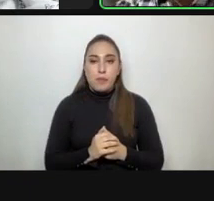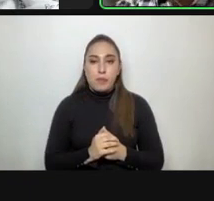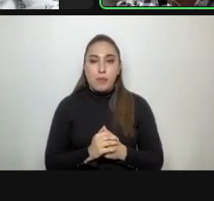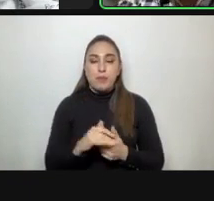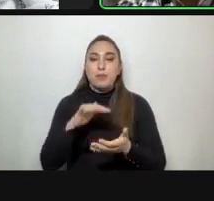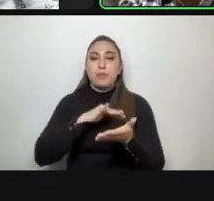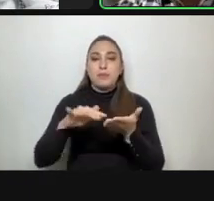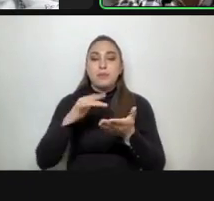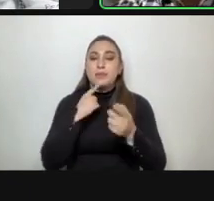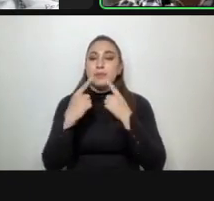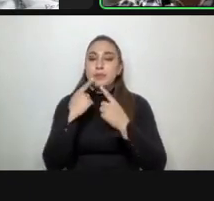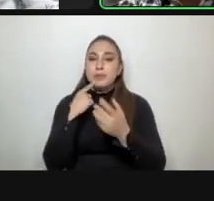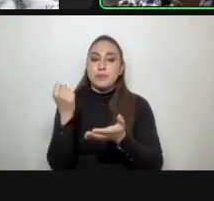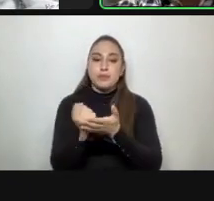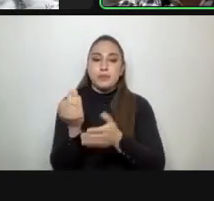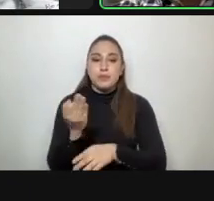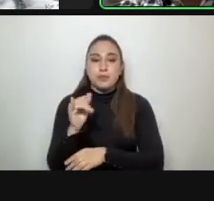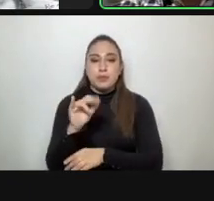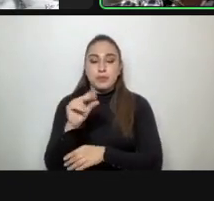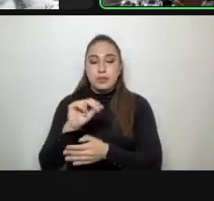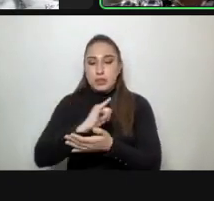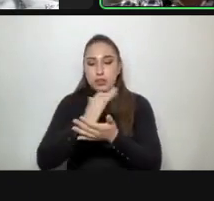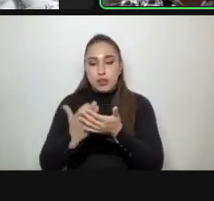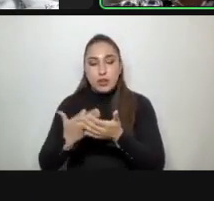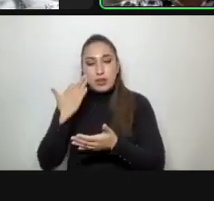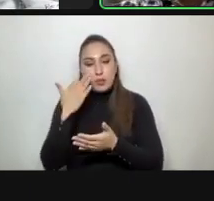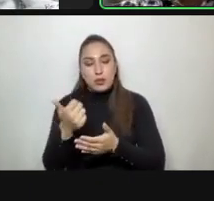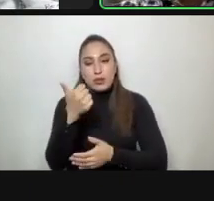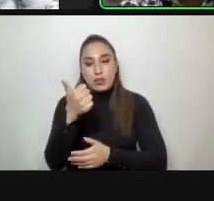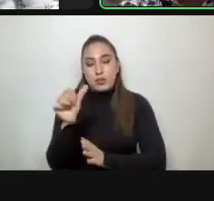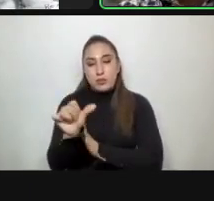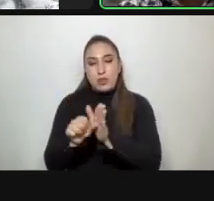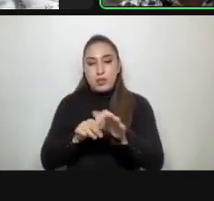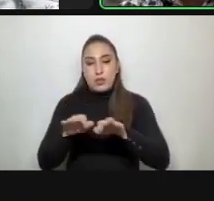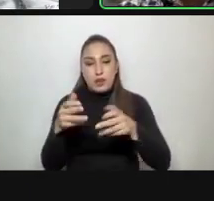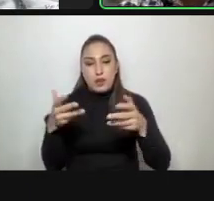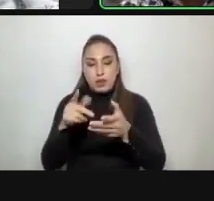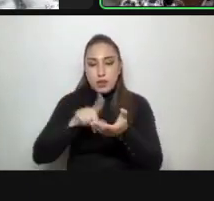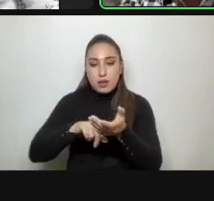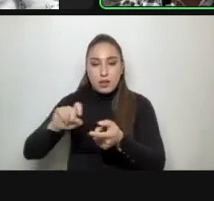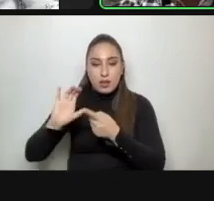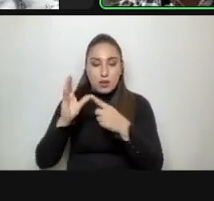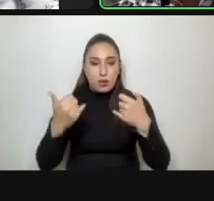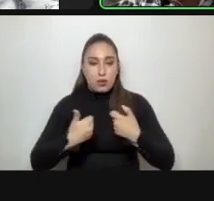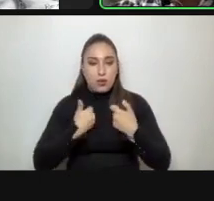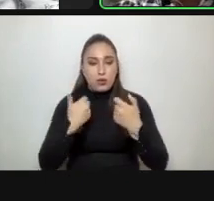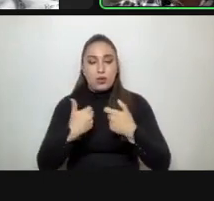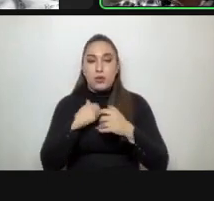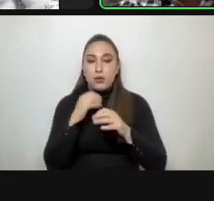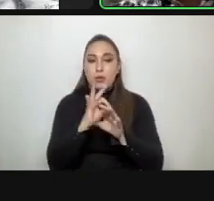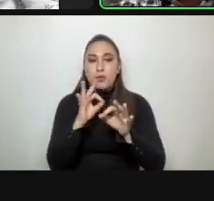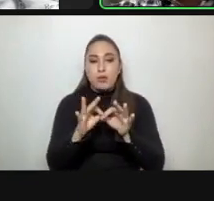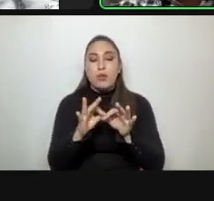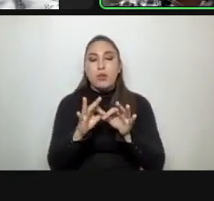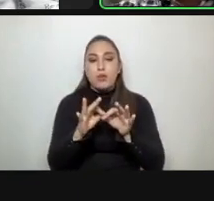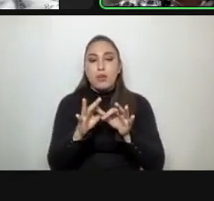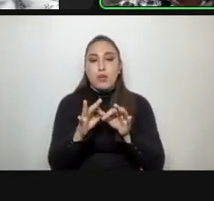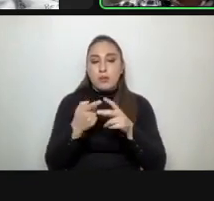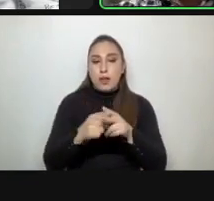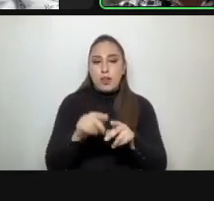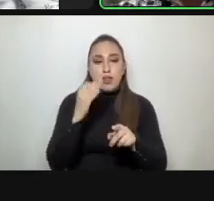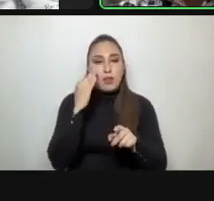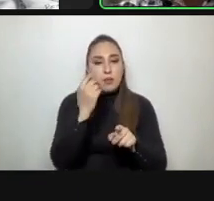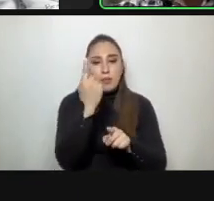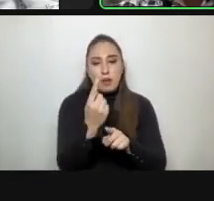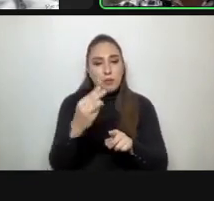Lectura, discusión y, en su caso, aprobación del informe semestral de actividades de la Comisión de Juventud, correspondiente al periodo que abarca del 1